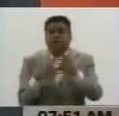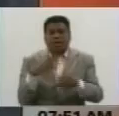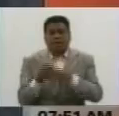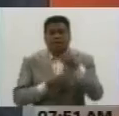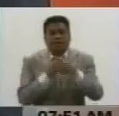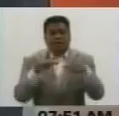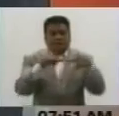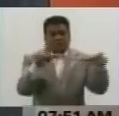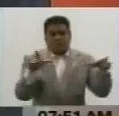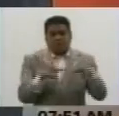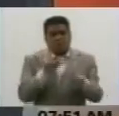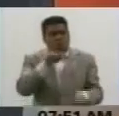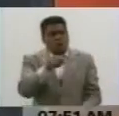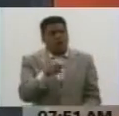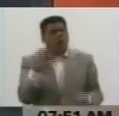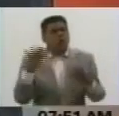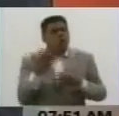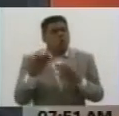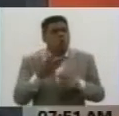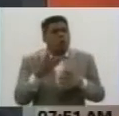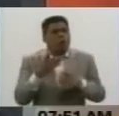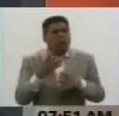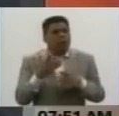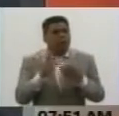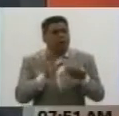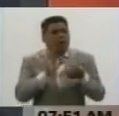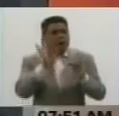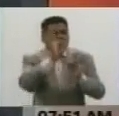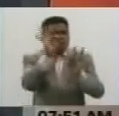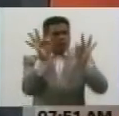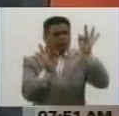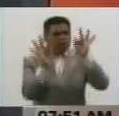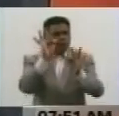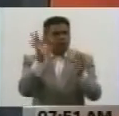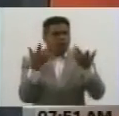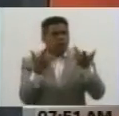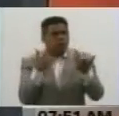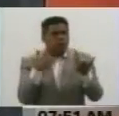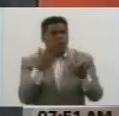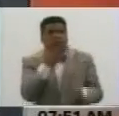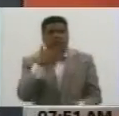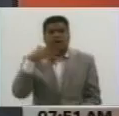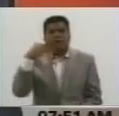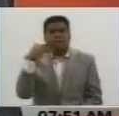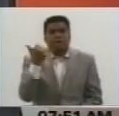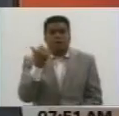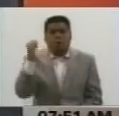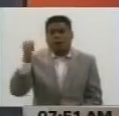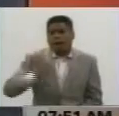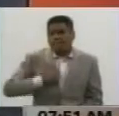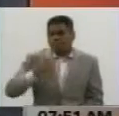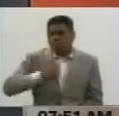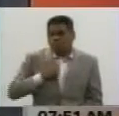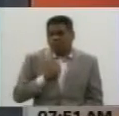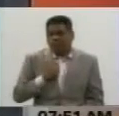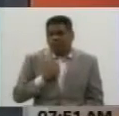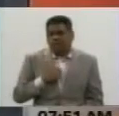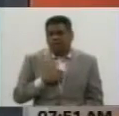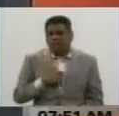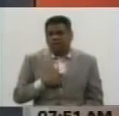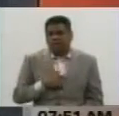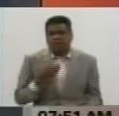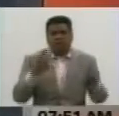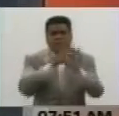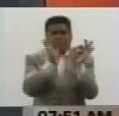son las fórmulas metalúrgicas para poder hacer un mejor aprovechamiento, para aprovecharlo de manera